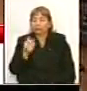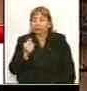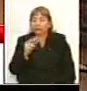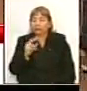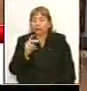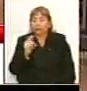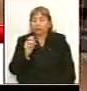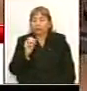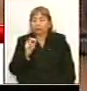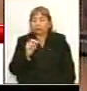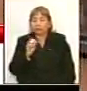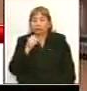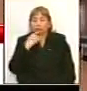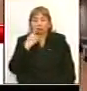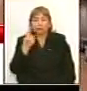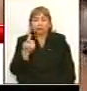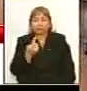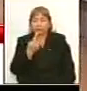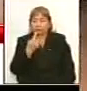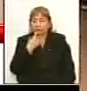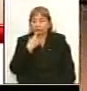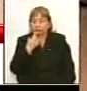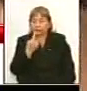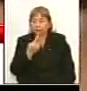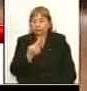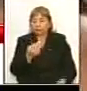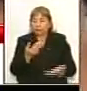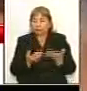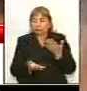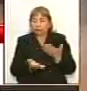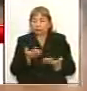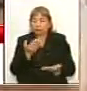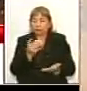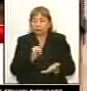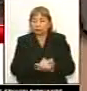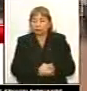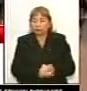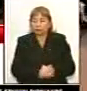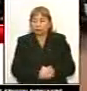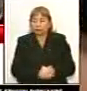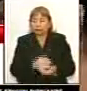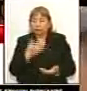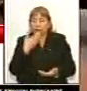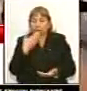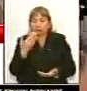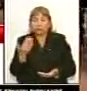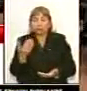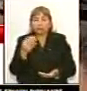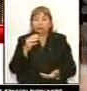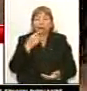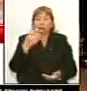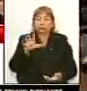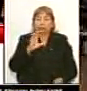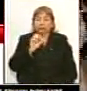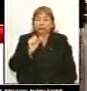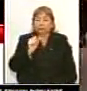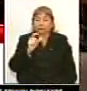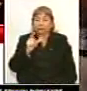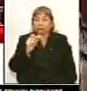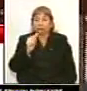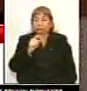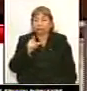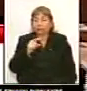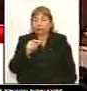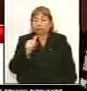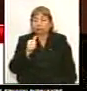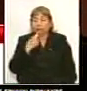Gracias, presidente. No solamente quería que tal vez, que ya de alguna manera lo ha mencionado la colega Salazar, aquí el